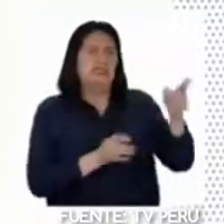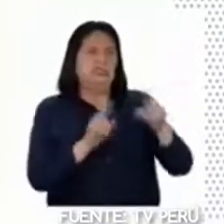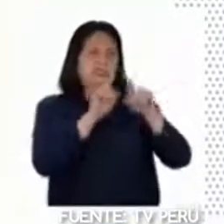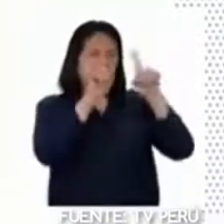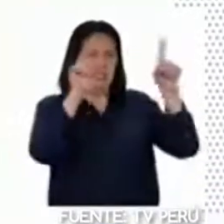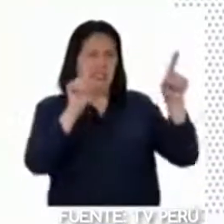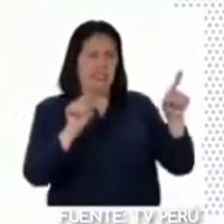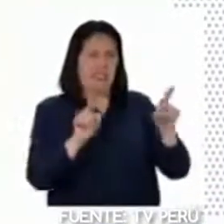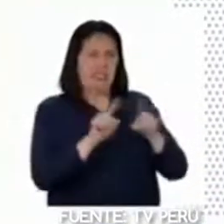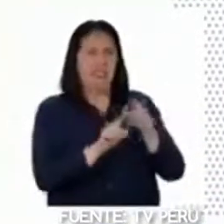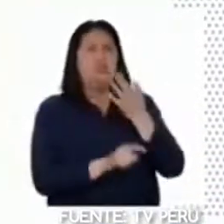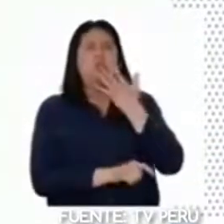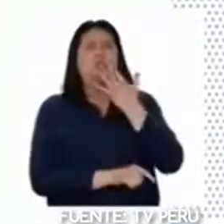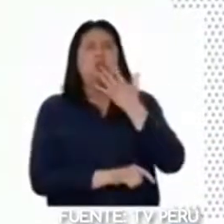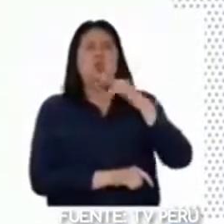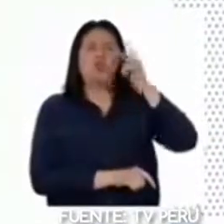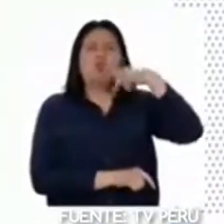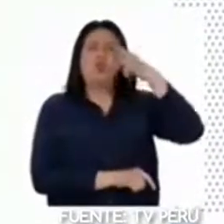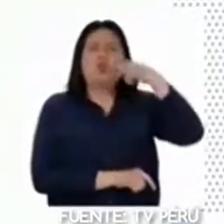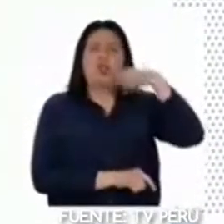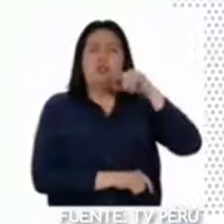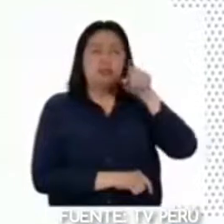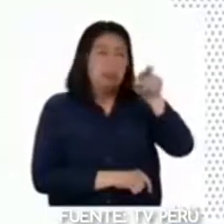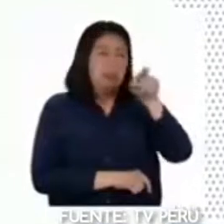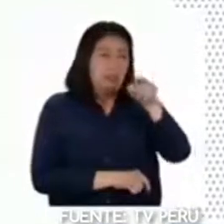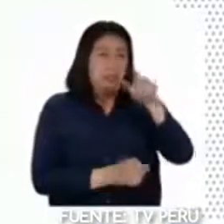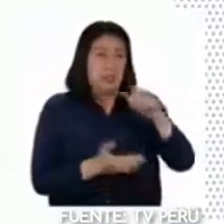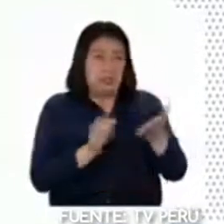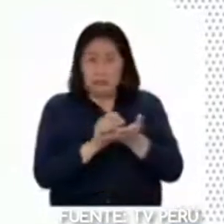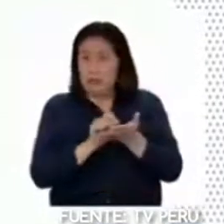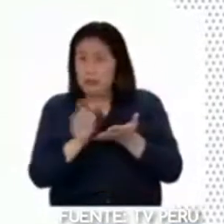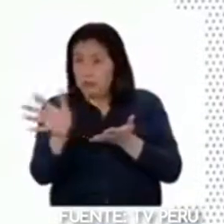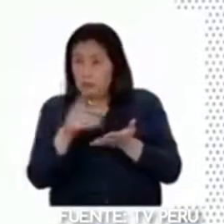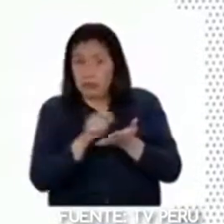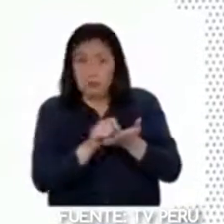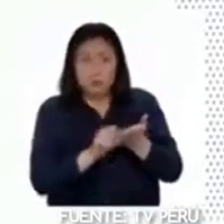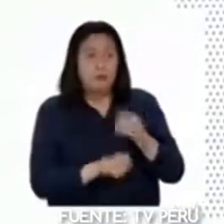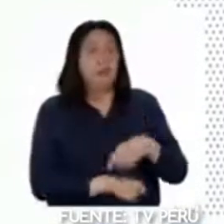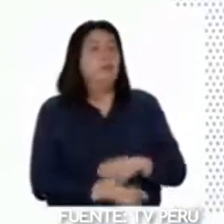los rectángulos de color rosado? ¿Lo tienen por ahí en sus apuntes?